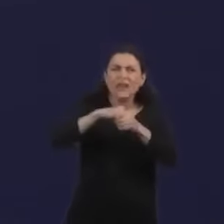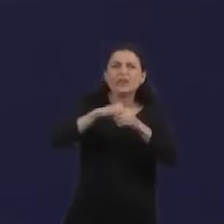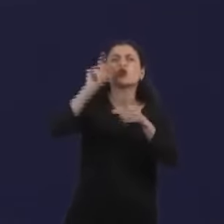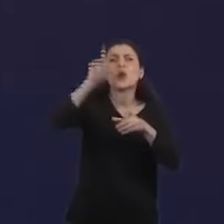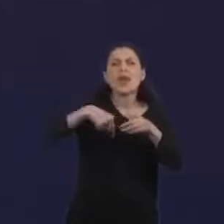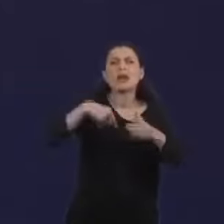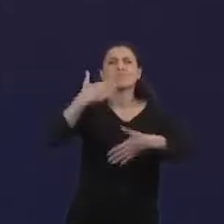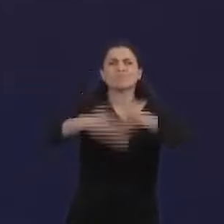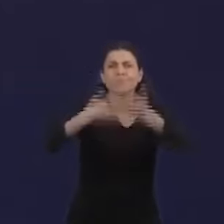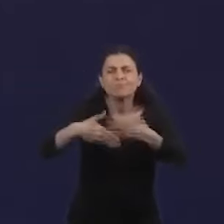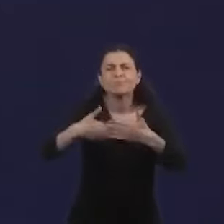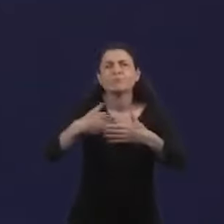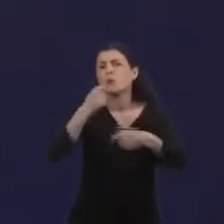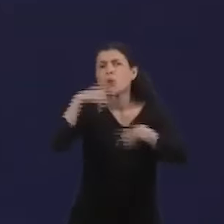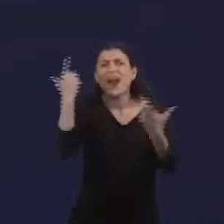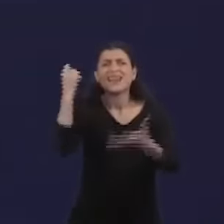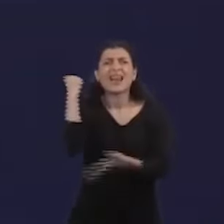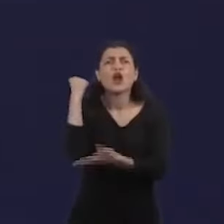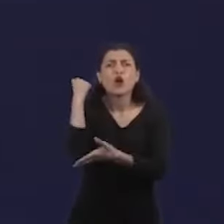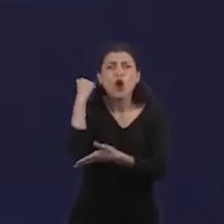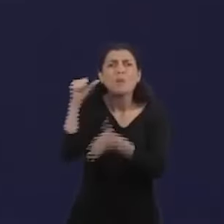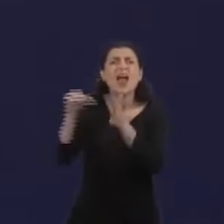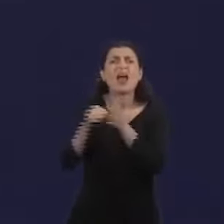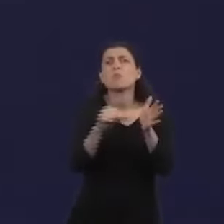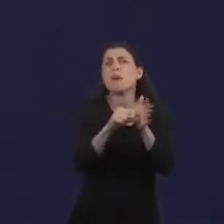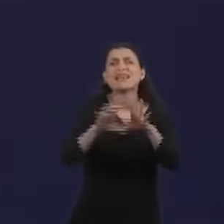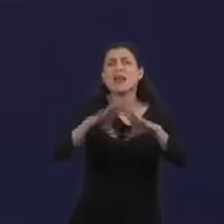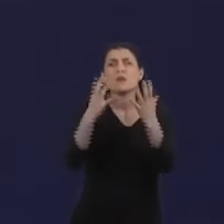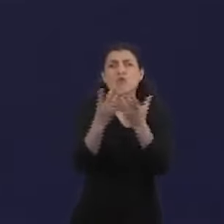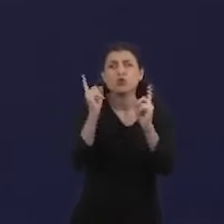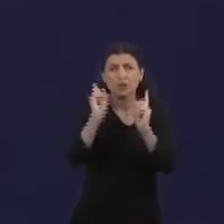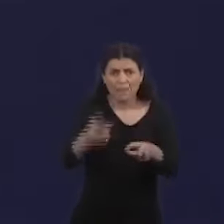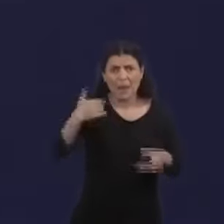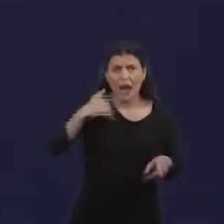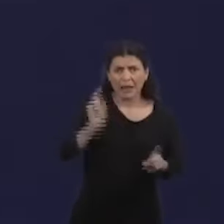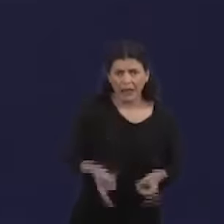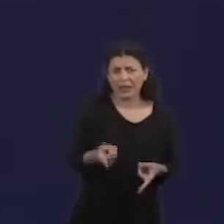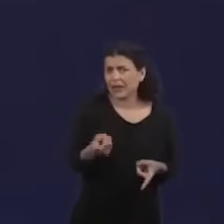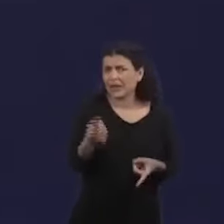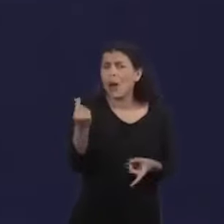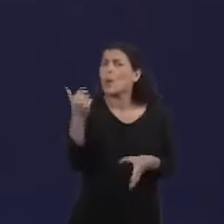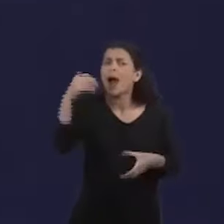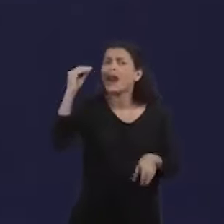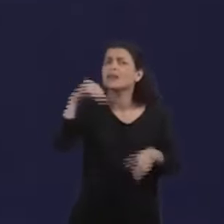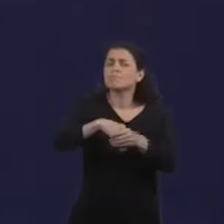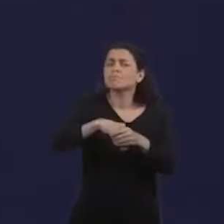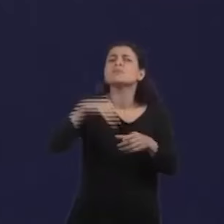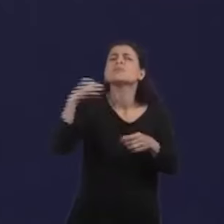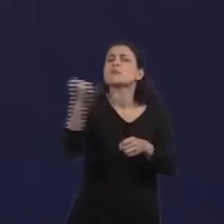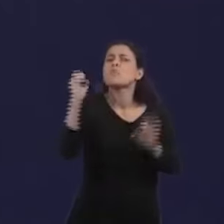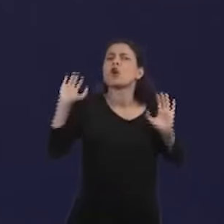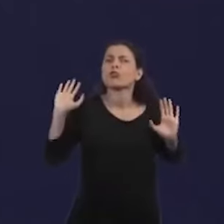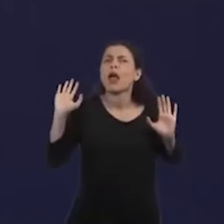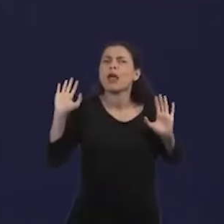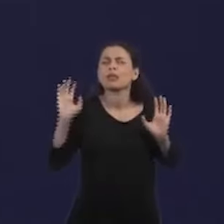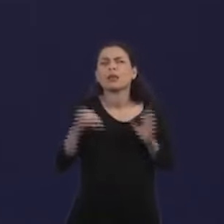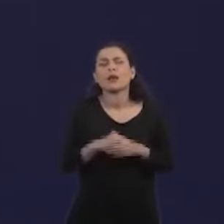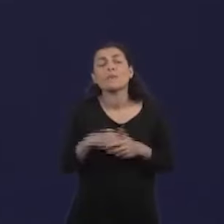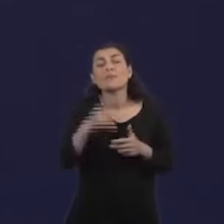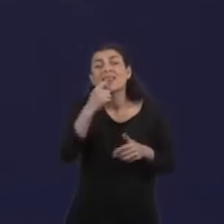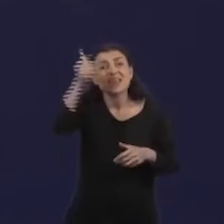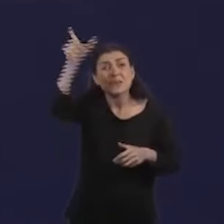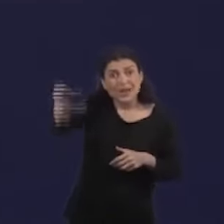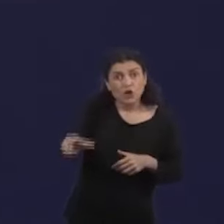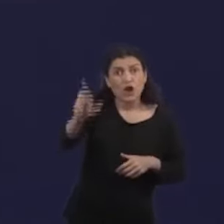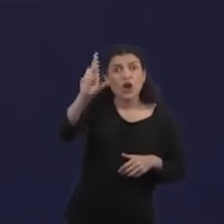cualquier cualquier economía digo no solo la Argentina Así que en tal caso lo que dijo